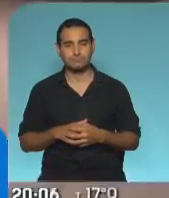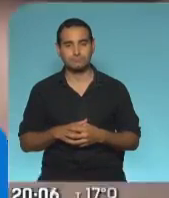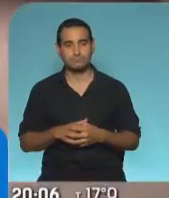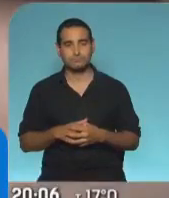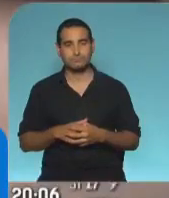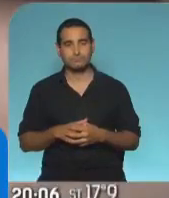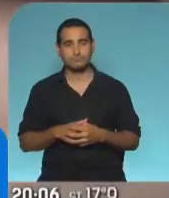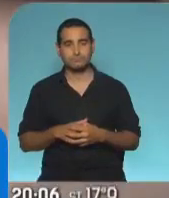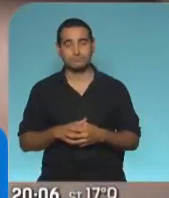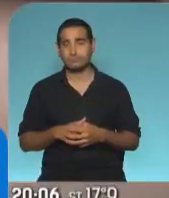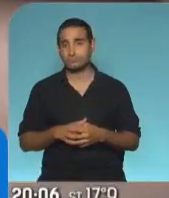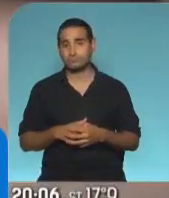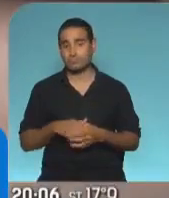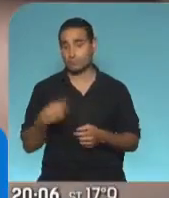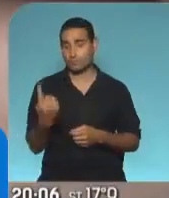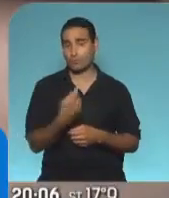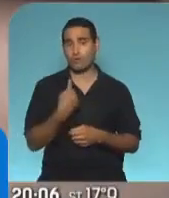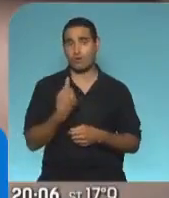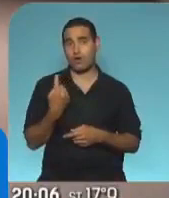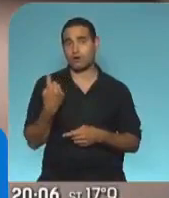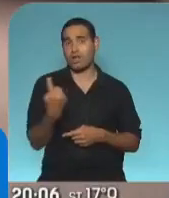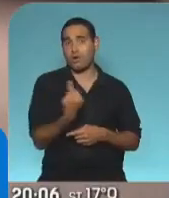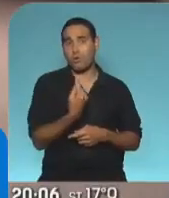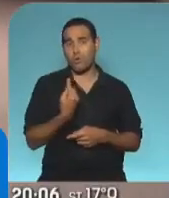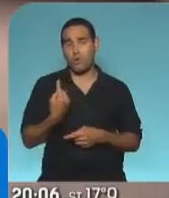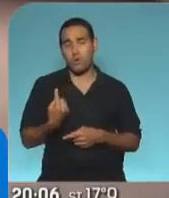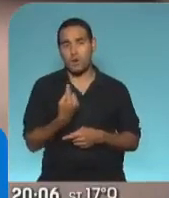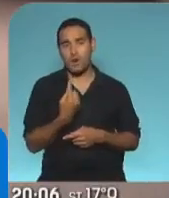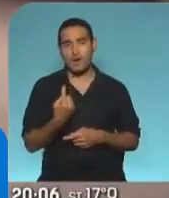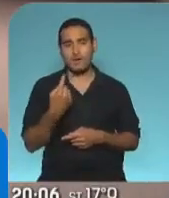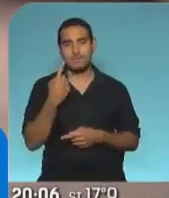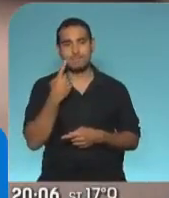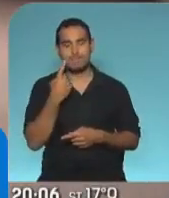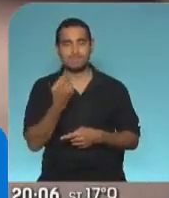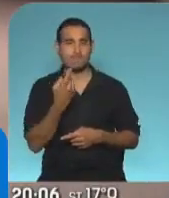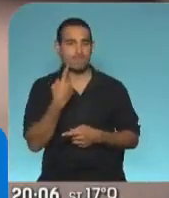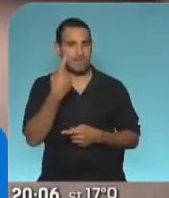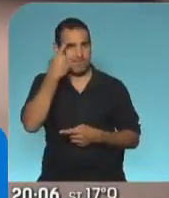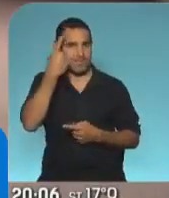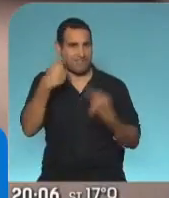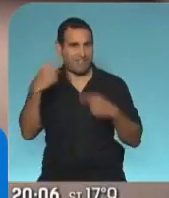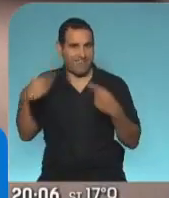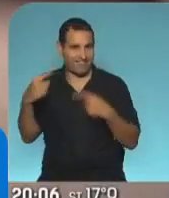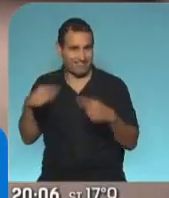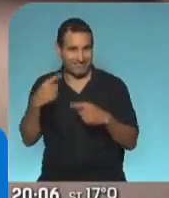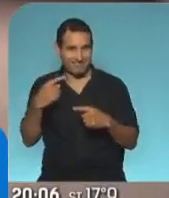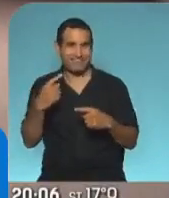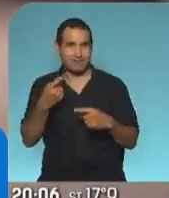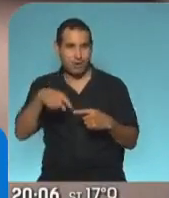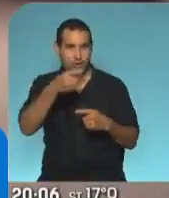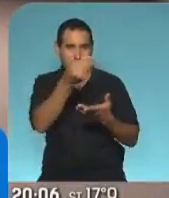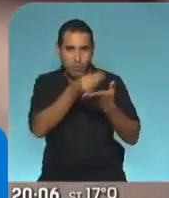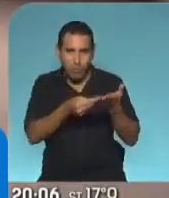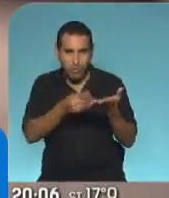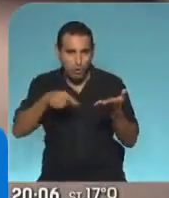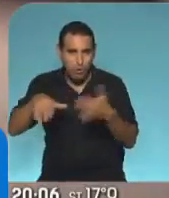Cada uno de nosotros eligió o le dieron un concepto distinto, ¿no? No todos son así como